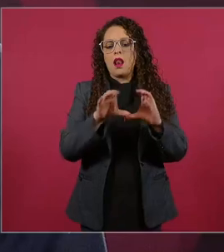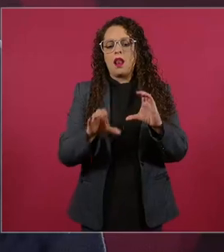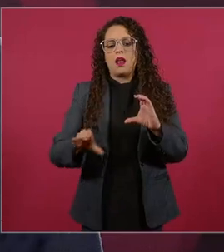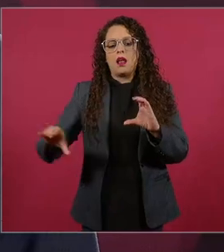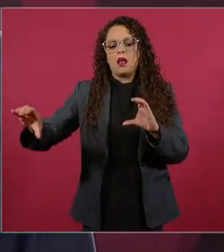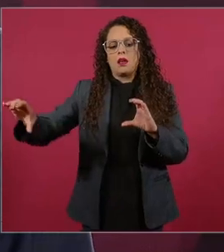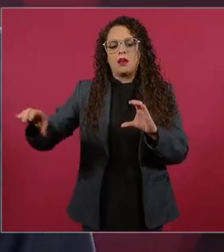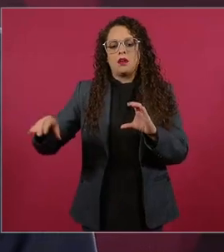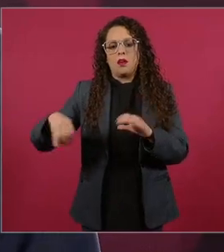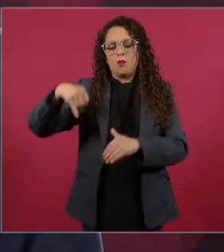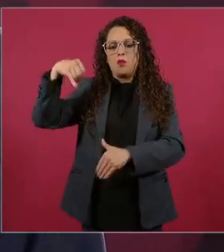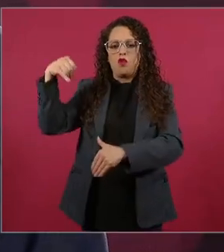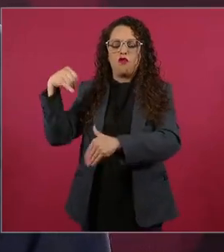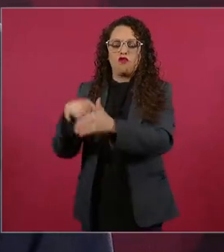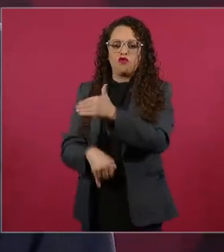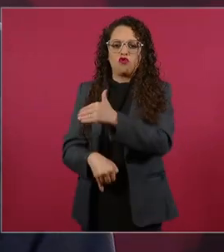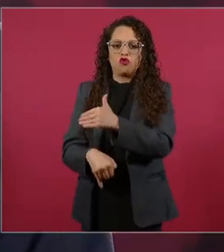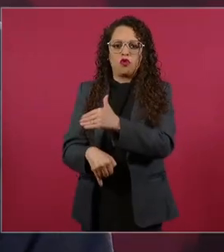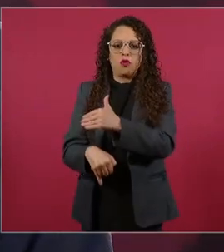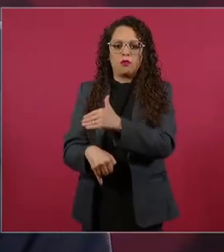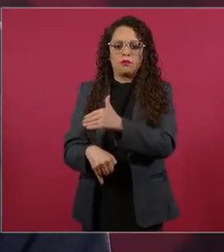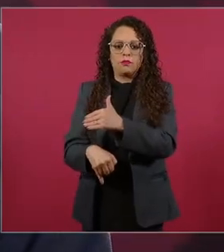del drenaje profundo,